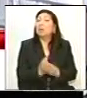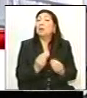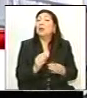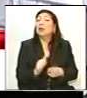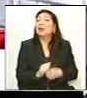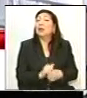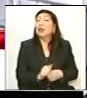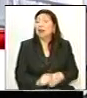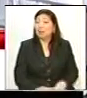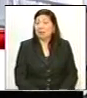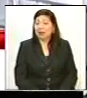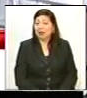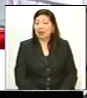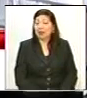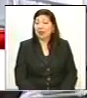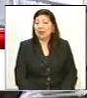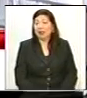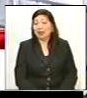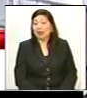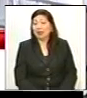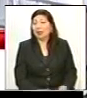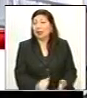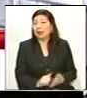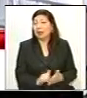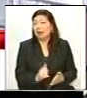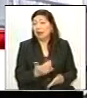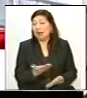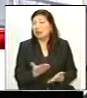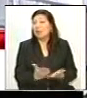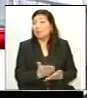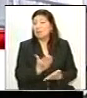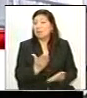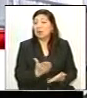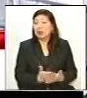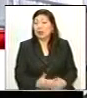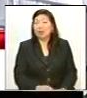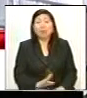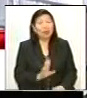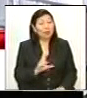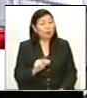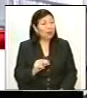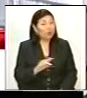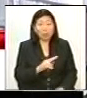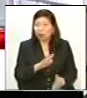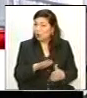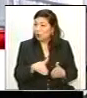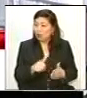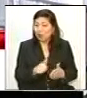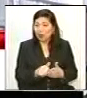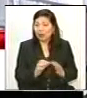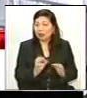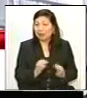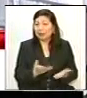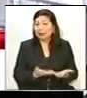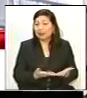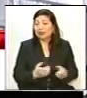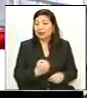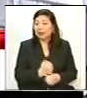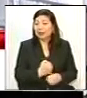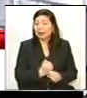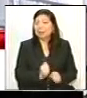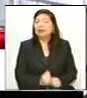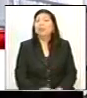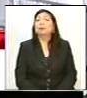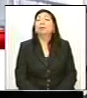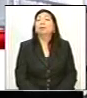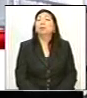práctica evita que hayan problemas, no todos, pero evita muchos problemas en la ejecución de las